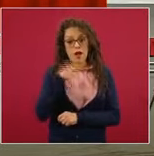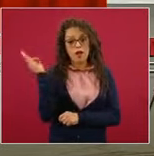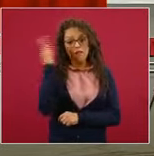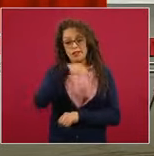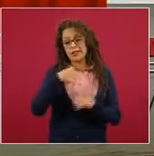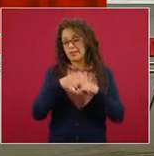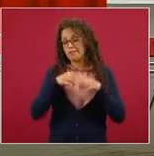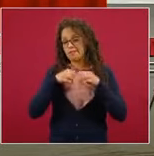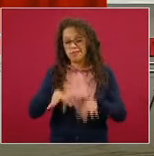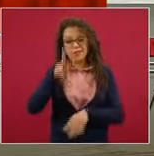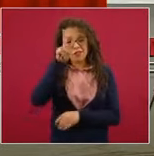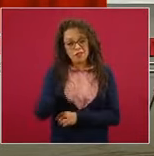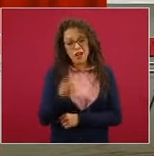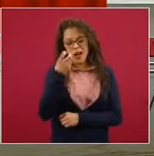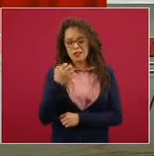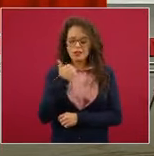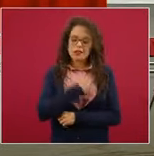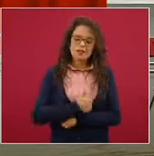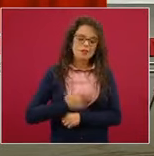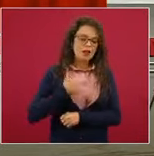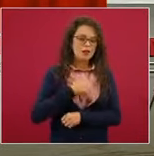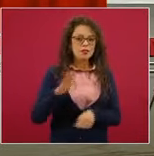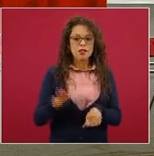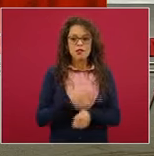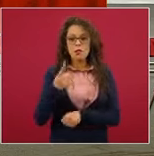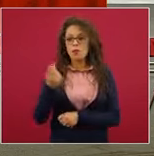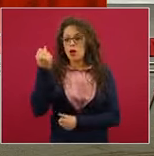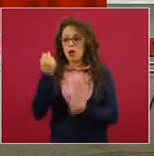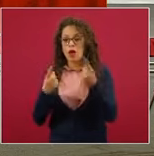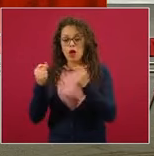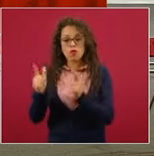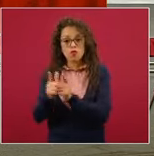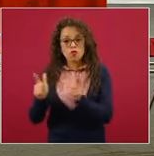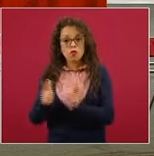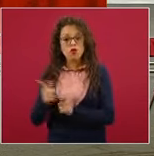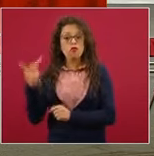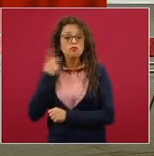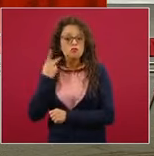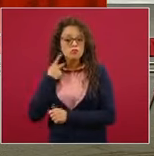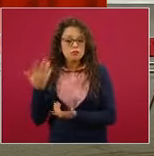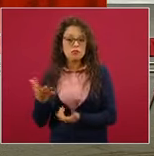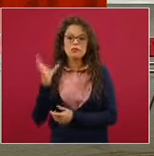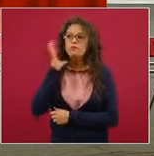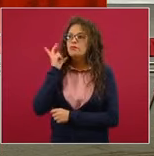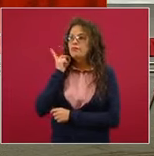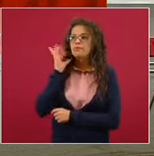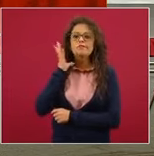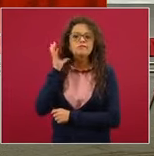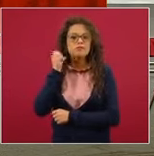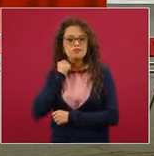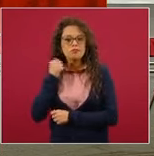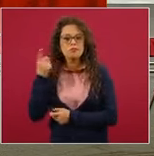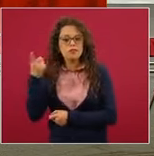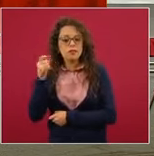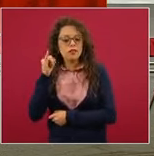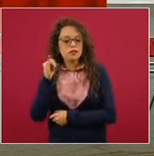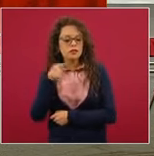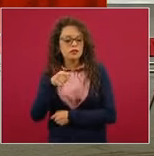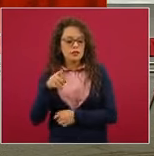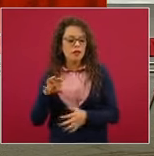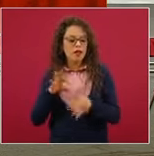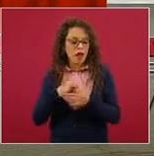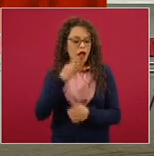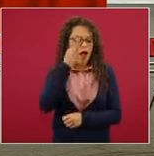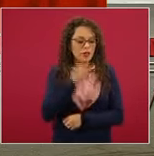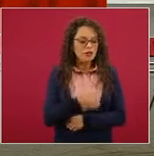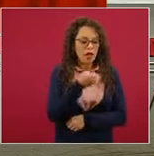veces penoso que se suman hasta grupos políticos y legisladoras y legisladores a esta idea tan reducida